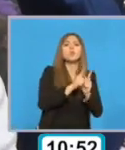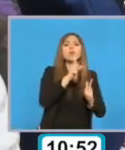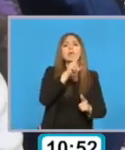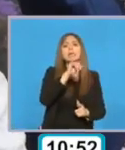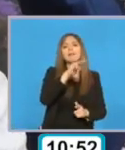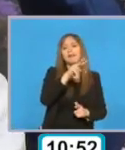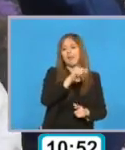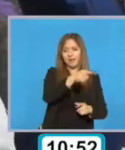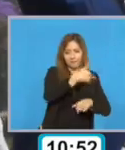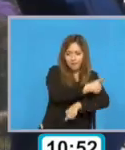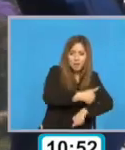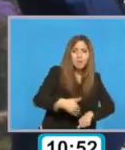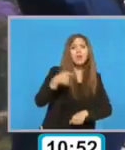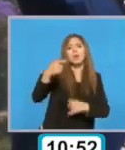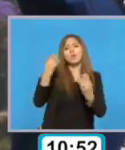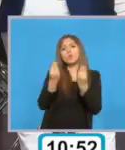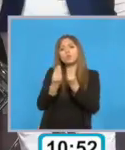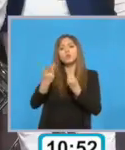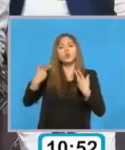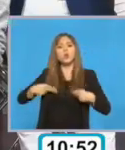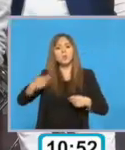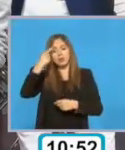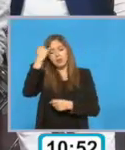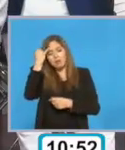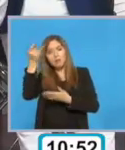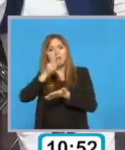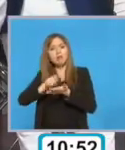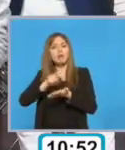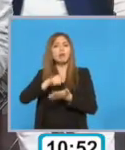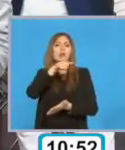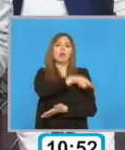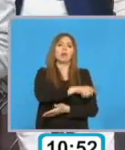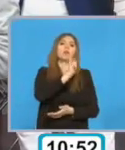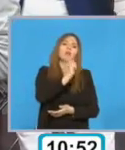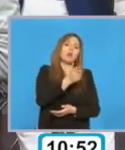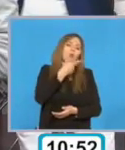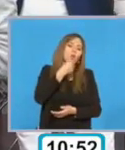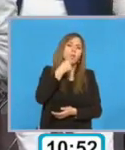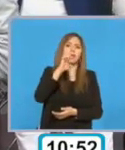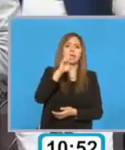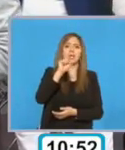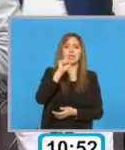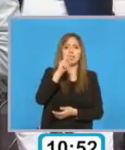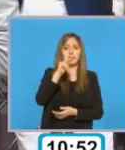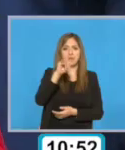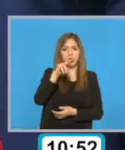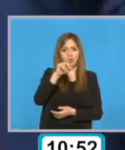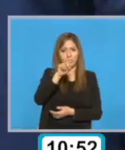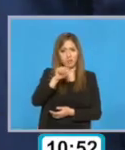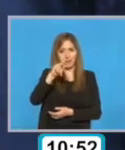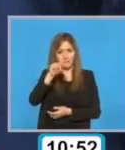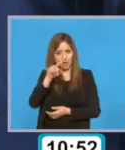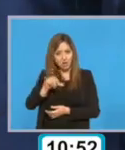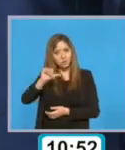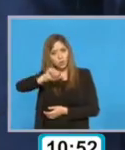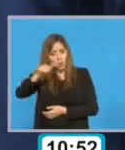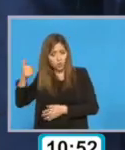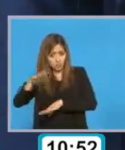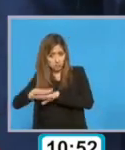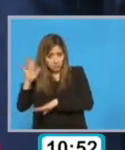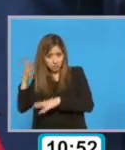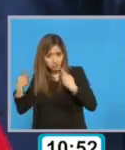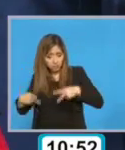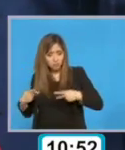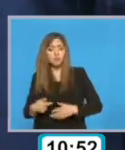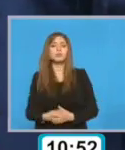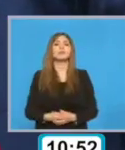Paz, Horacio Palencia, Poncho Arocha, que es muy amigo de Horacio, que han hecho temas Exacto, juntos muy sí. buenos también? Sí, sabes, en el primer disco voy a ser muy, muy